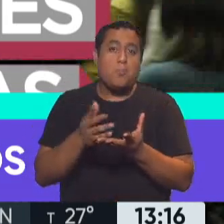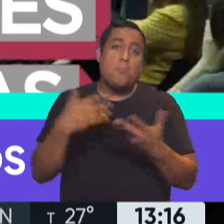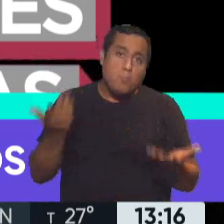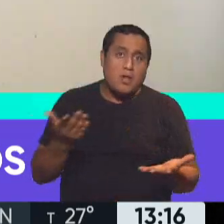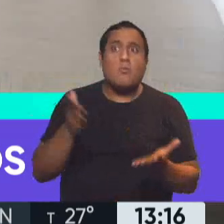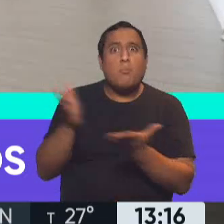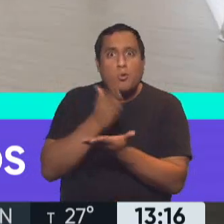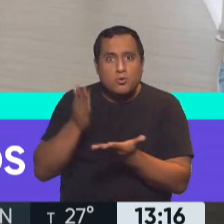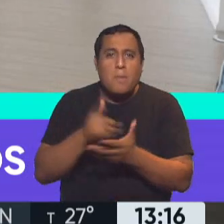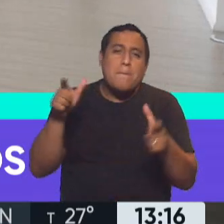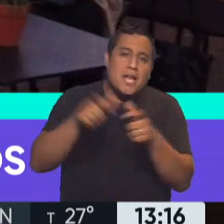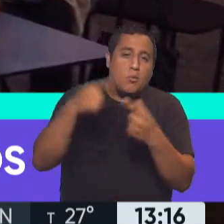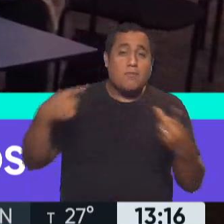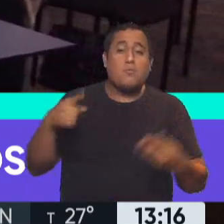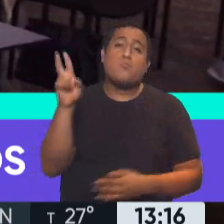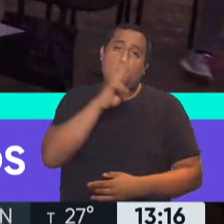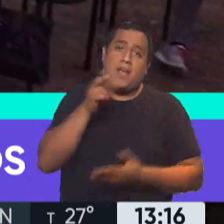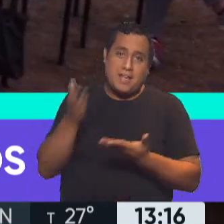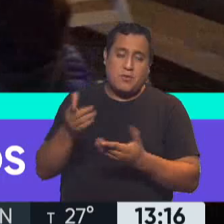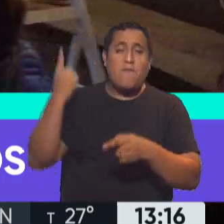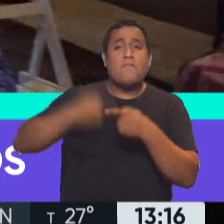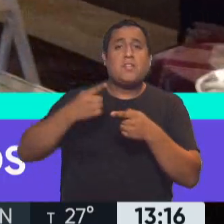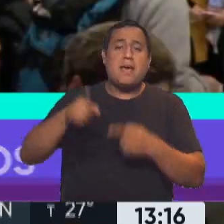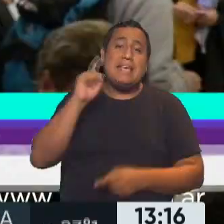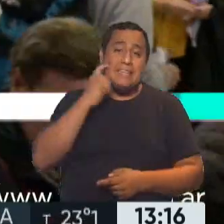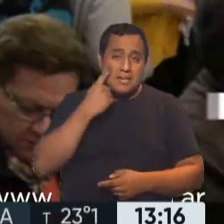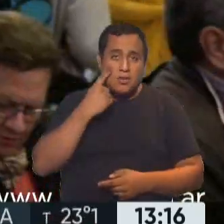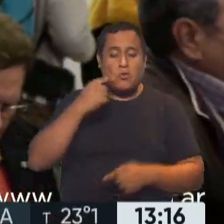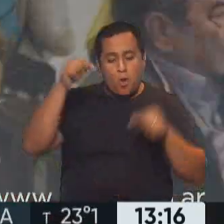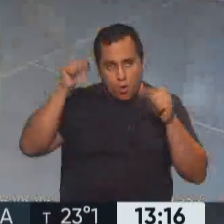producciones audiovisuales. Festival Internacional de Cine de Entre Ríos, que comienza hoy.